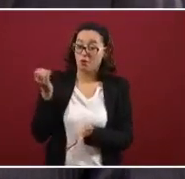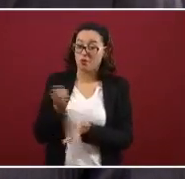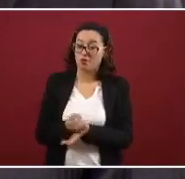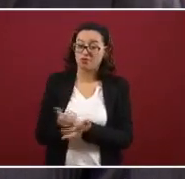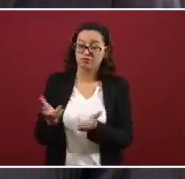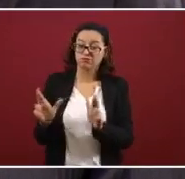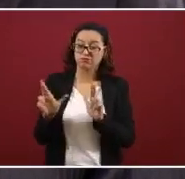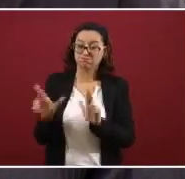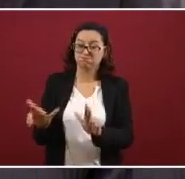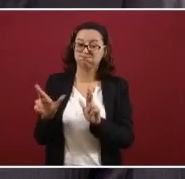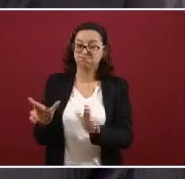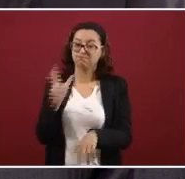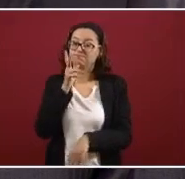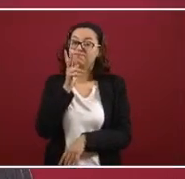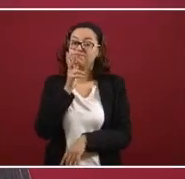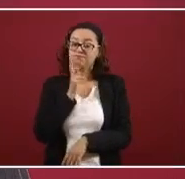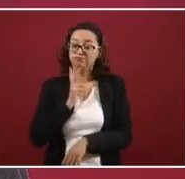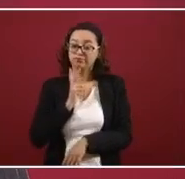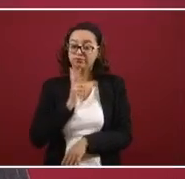Bueno,